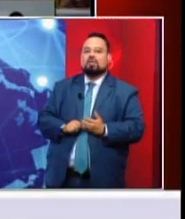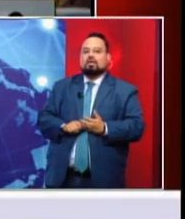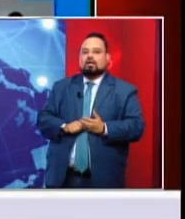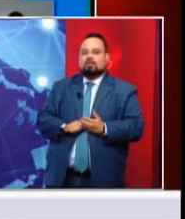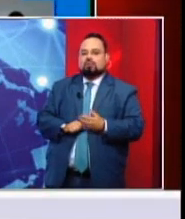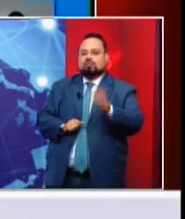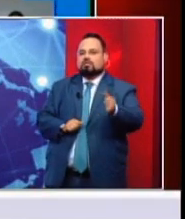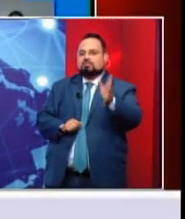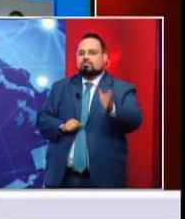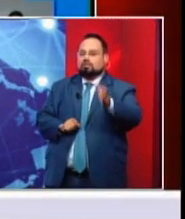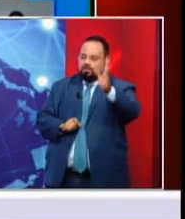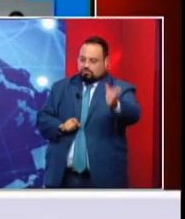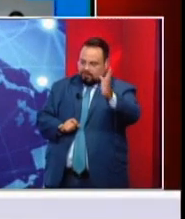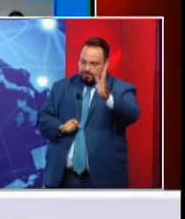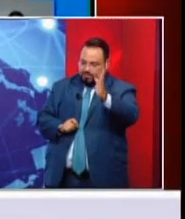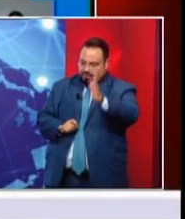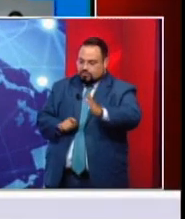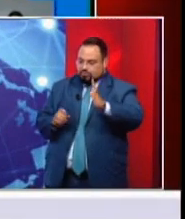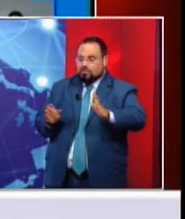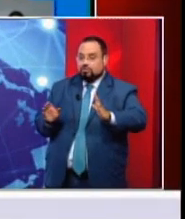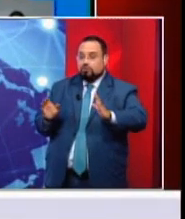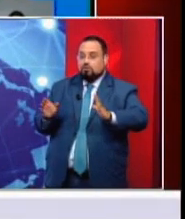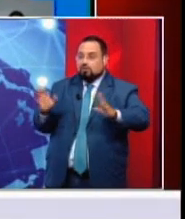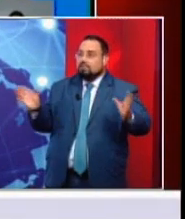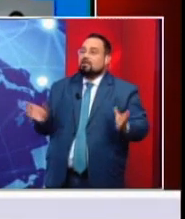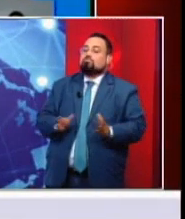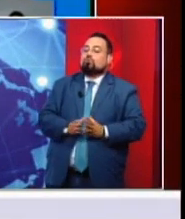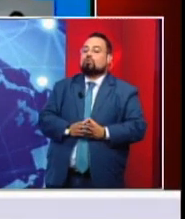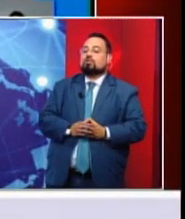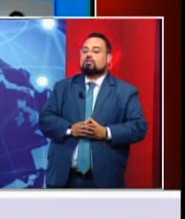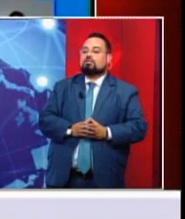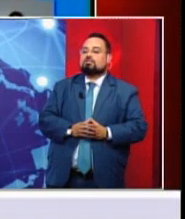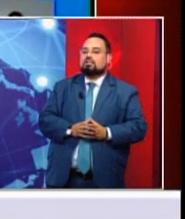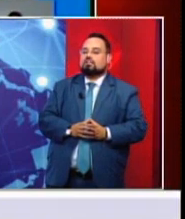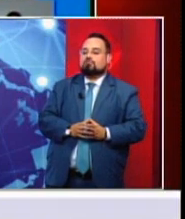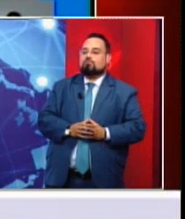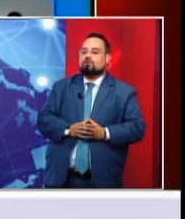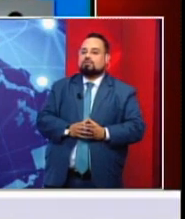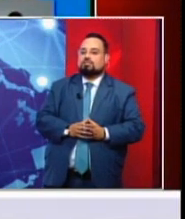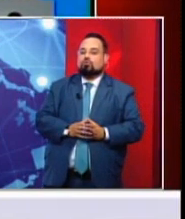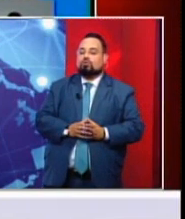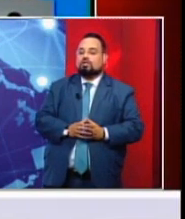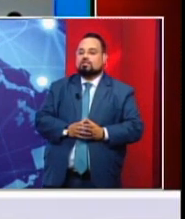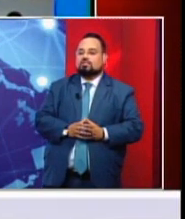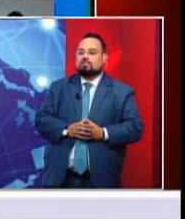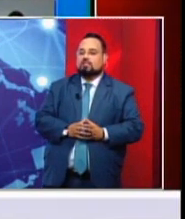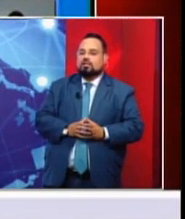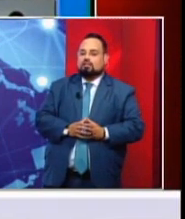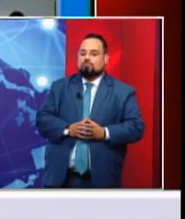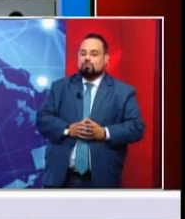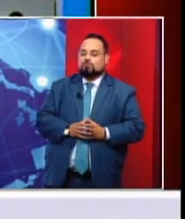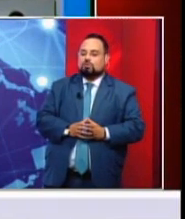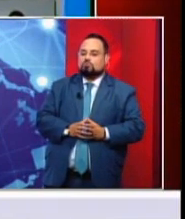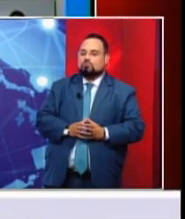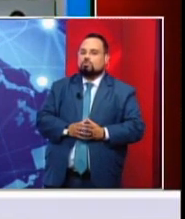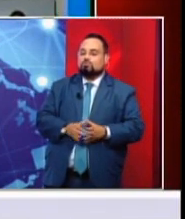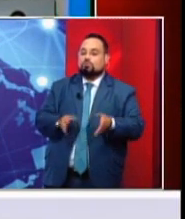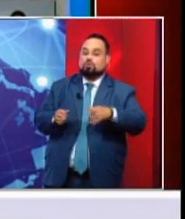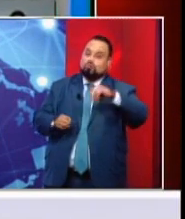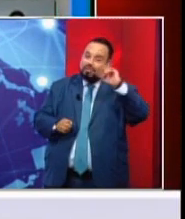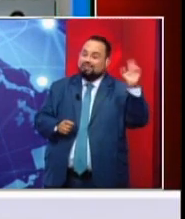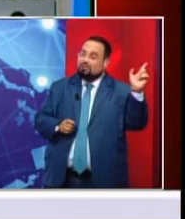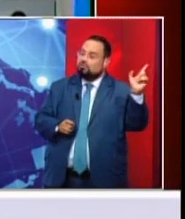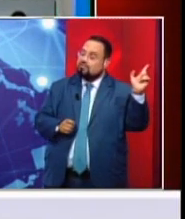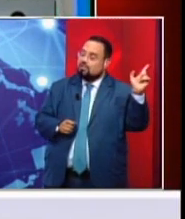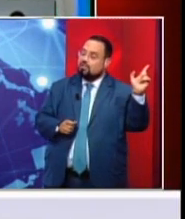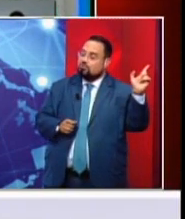¿no? Venir y decir, miren, tenemos que hacer esto y esto, quizá por órdenes, llamémosle así, o directrices del propio Estados Unidos, pero yo